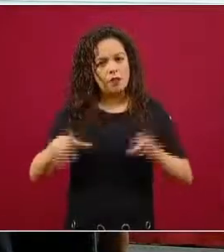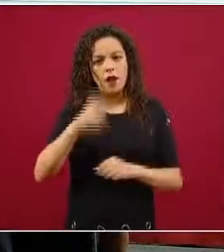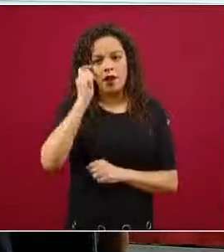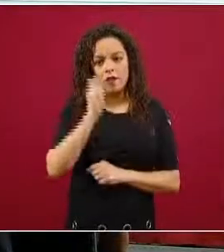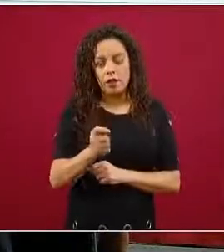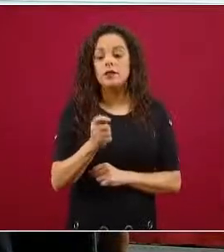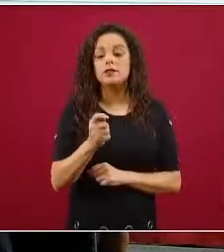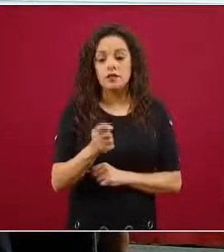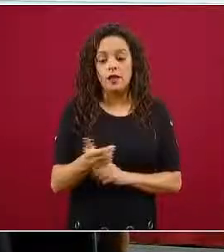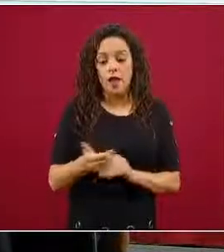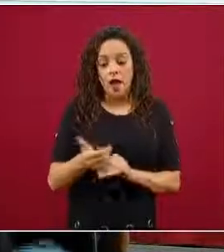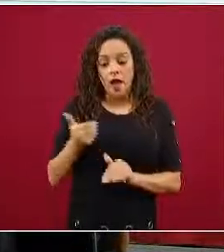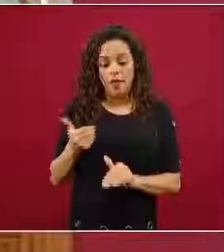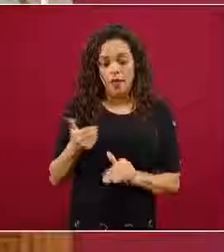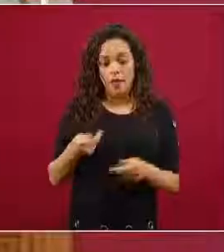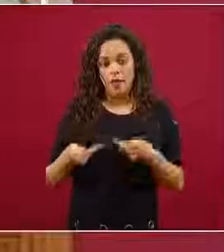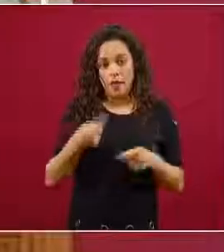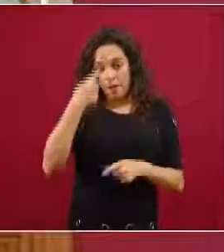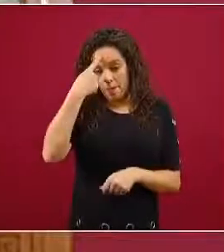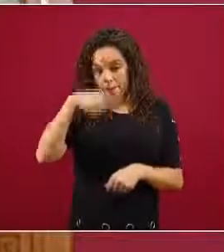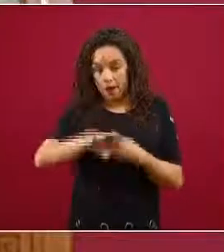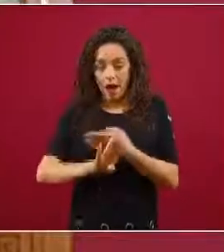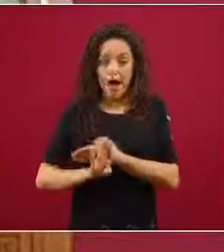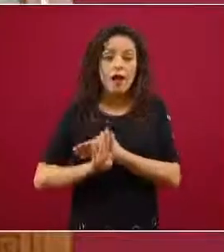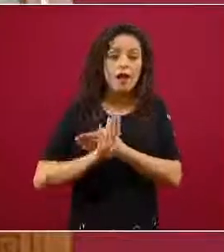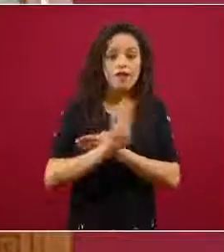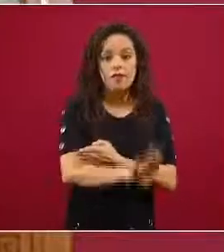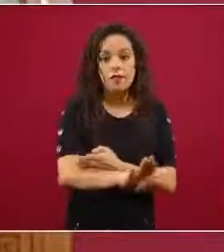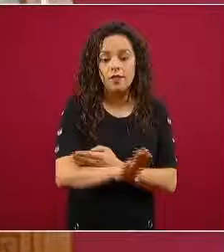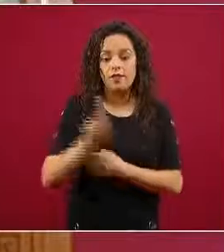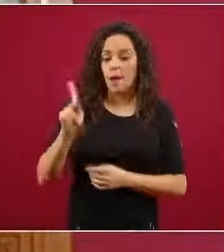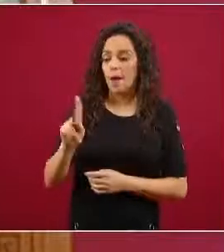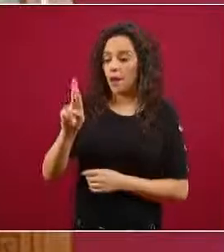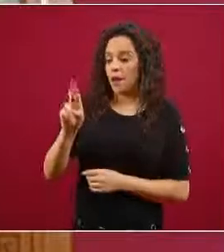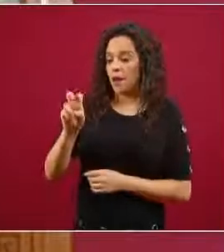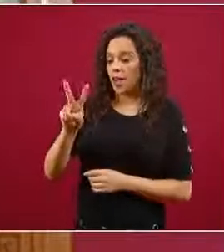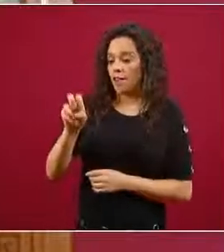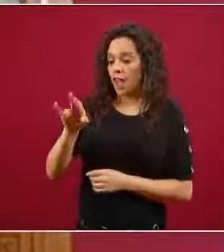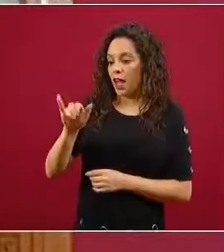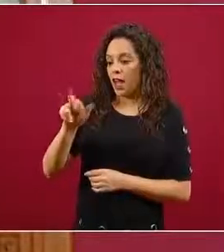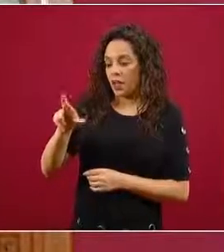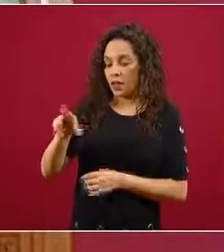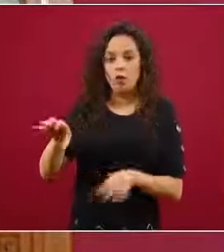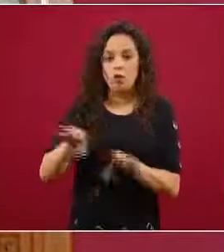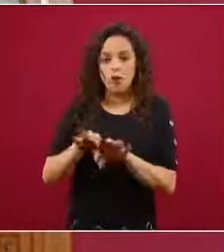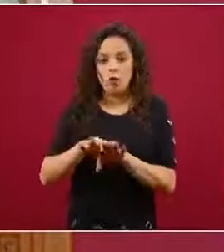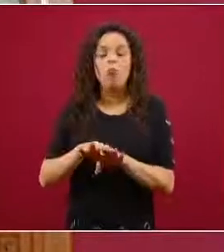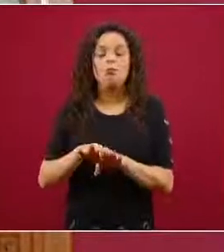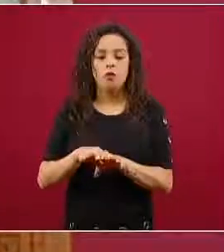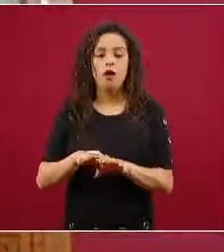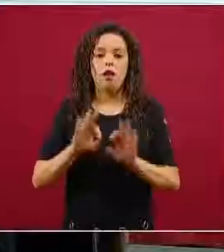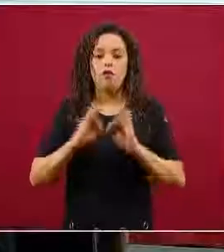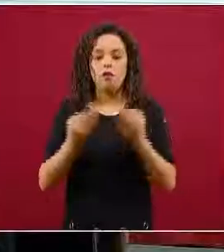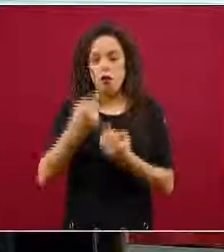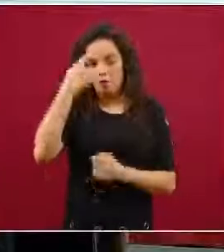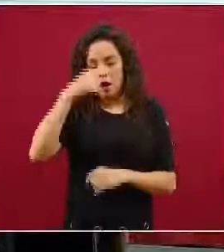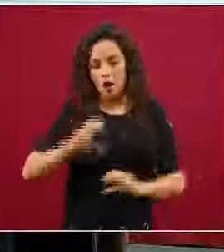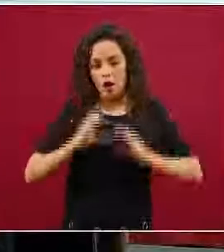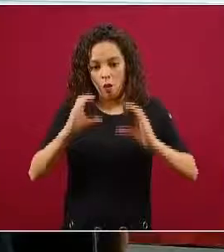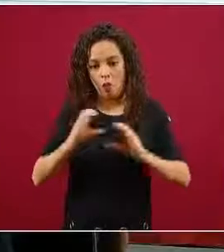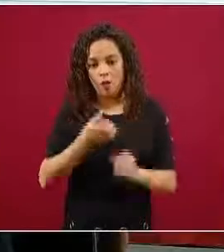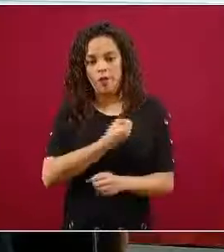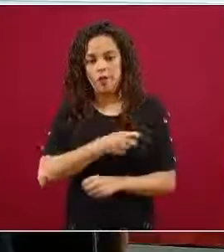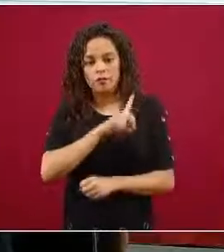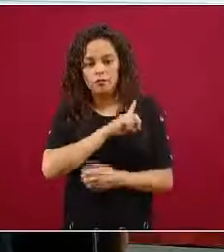preventivas. Como decía, se aplica todas las medidas de higiene que se aplican para la población en general